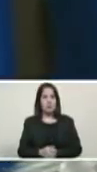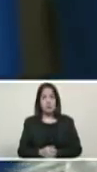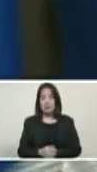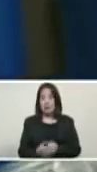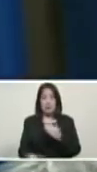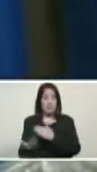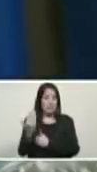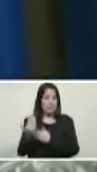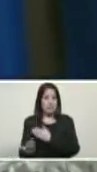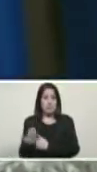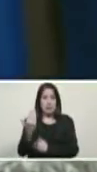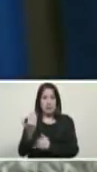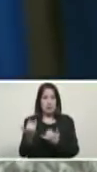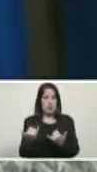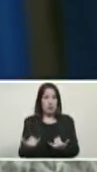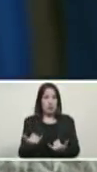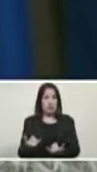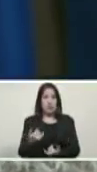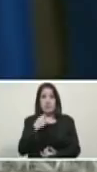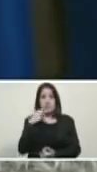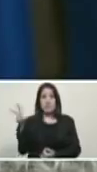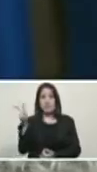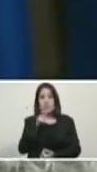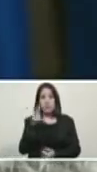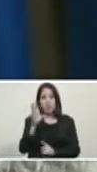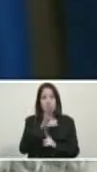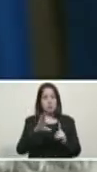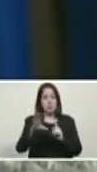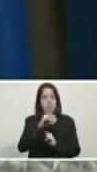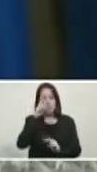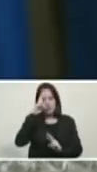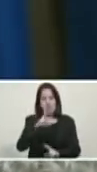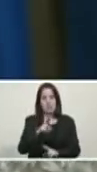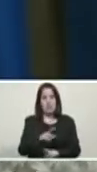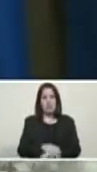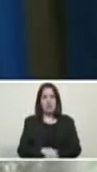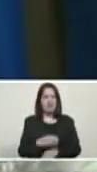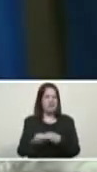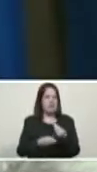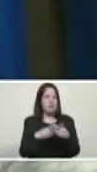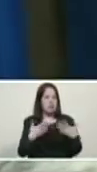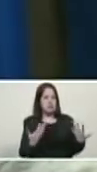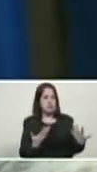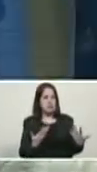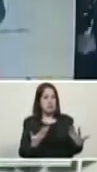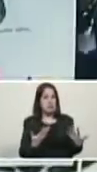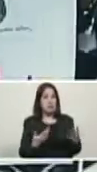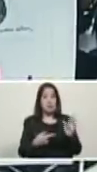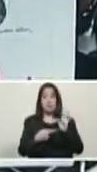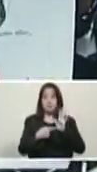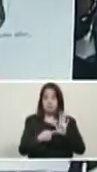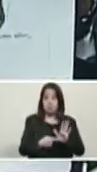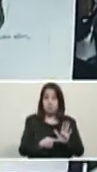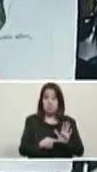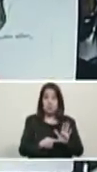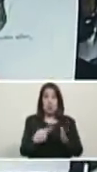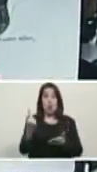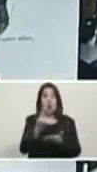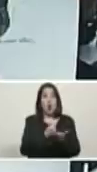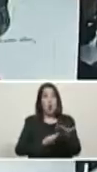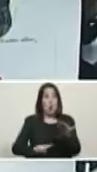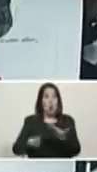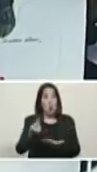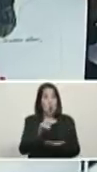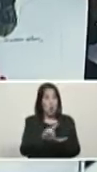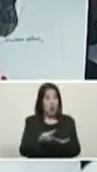presidente lo haría bajo la y su cultura se respetan que es lo que van a hacer ustedes este oficio disculpa presidente lo acaba de diseñar y lo estamos